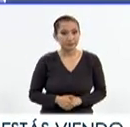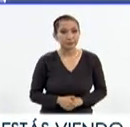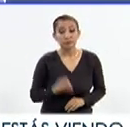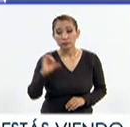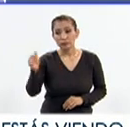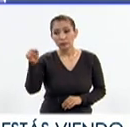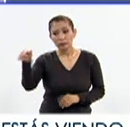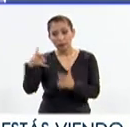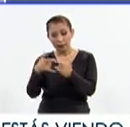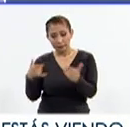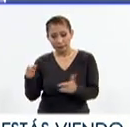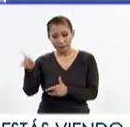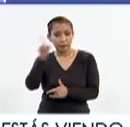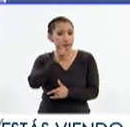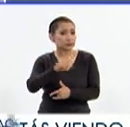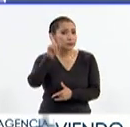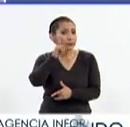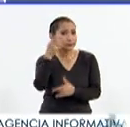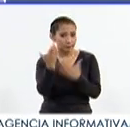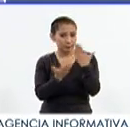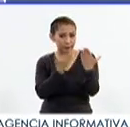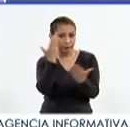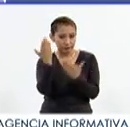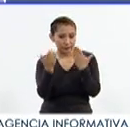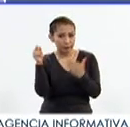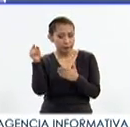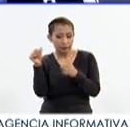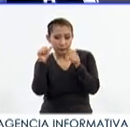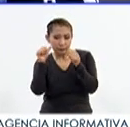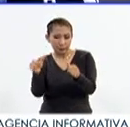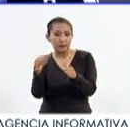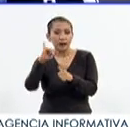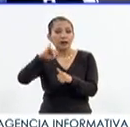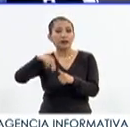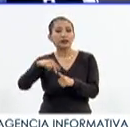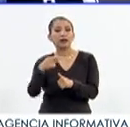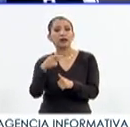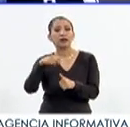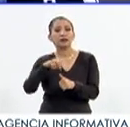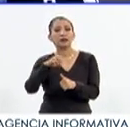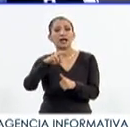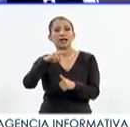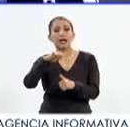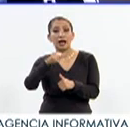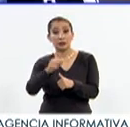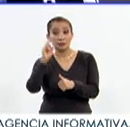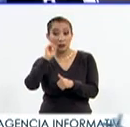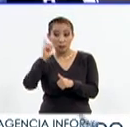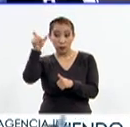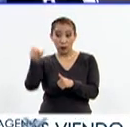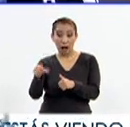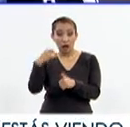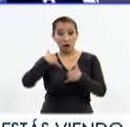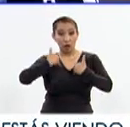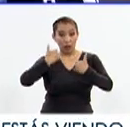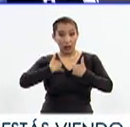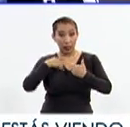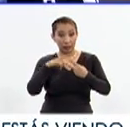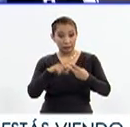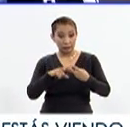la otra de las historias, la otra estudiante está enfocada a las ingenierías. Imagínense, siendo mujeres,